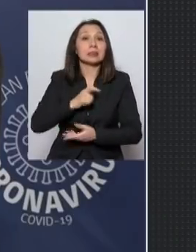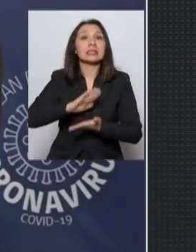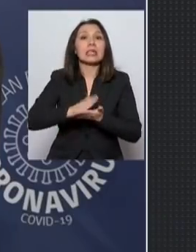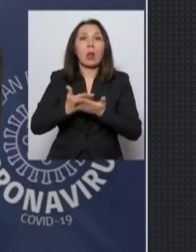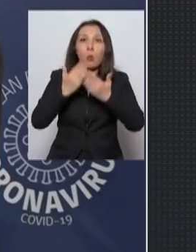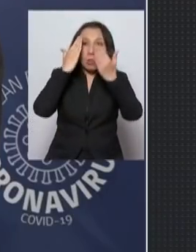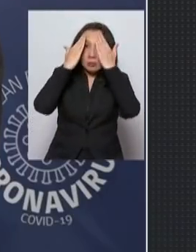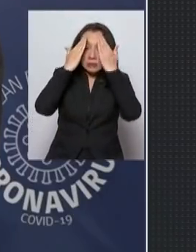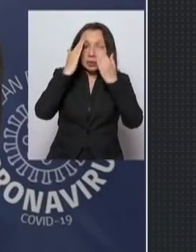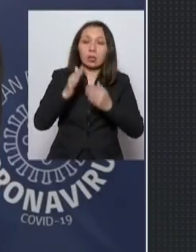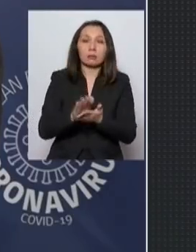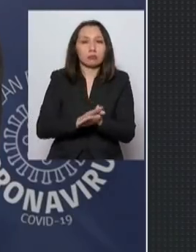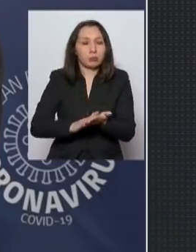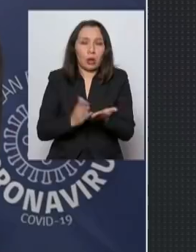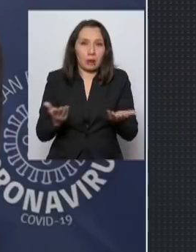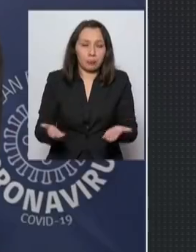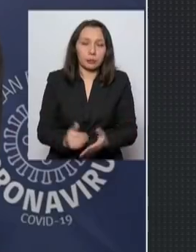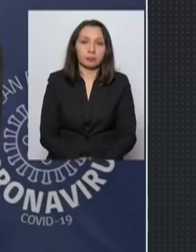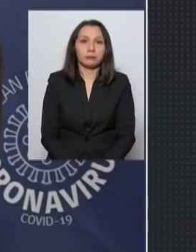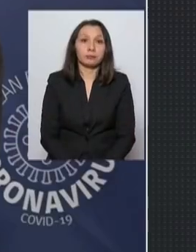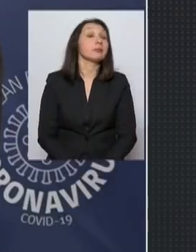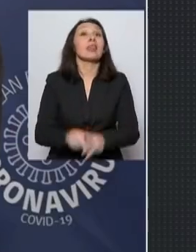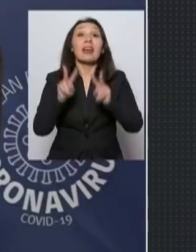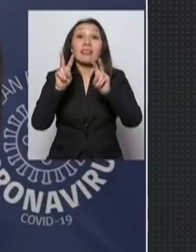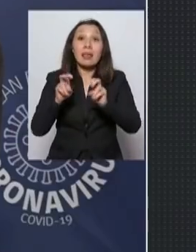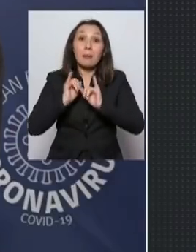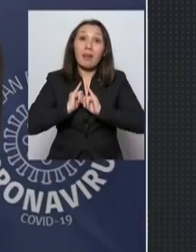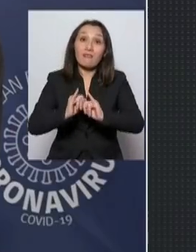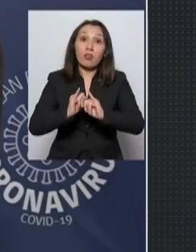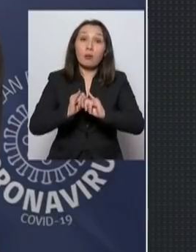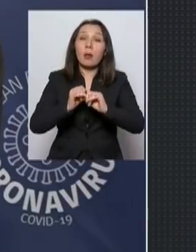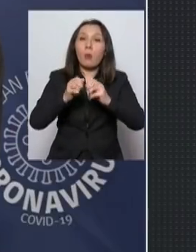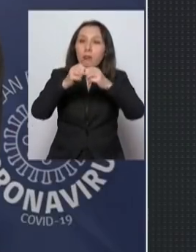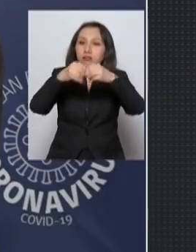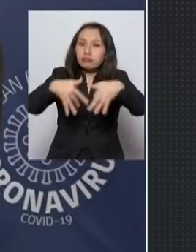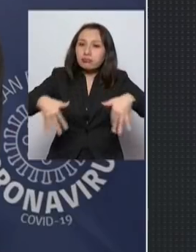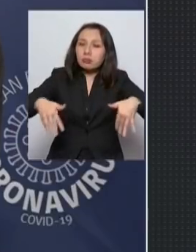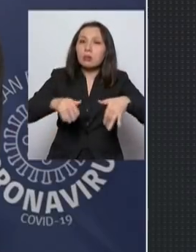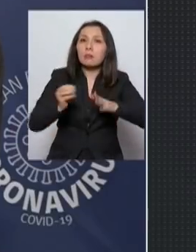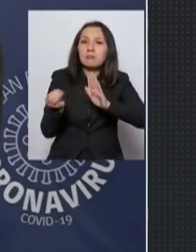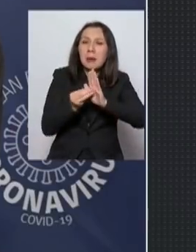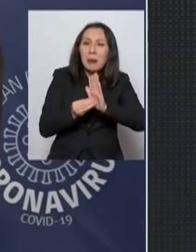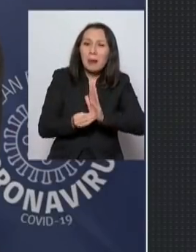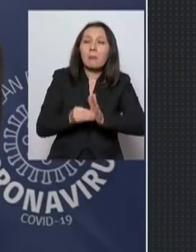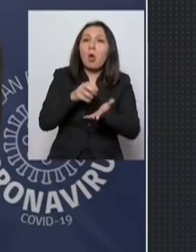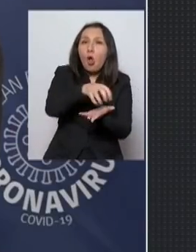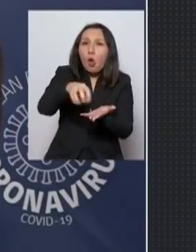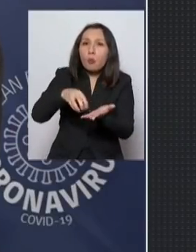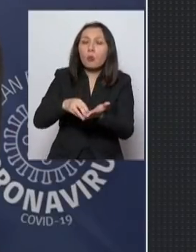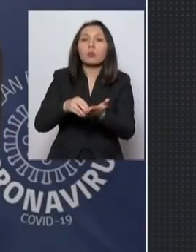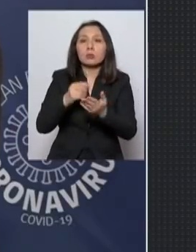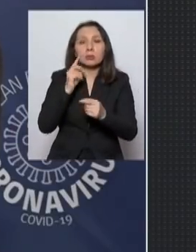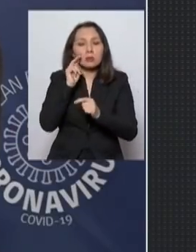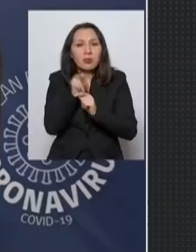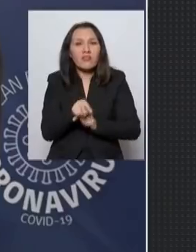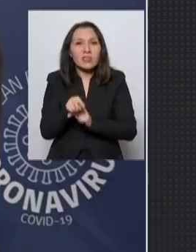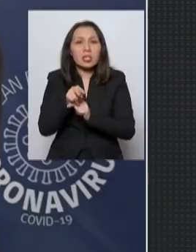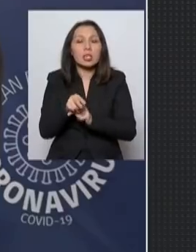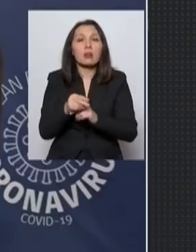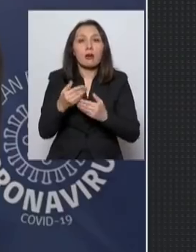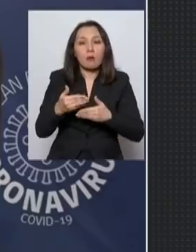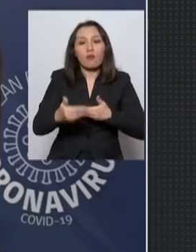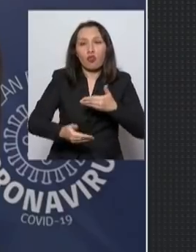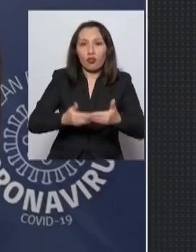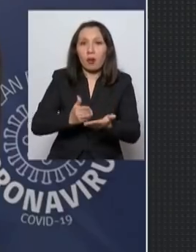mental, por ejemplo. Respecto a la información desagregada, se ha ido agregando información ya en Epivigila, y vamos